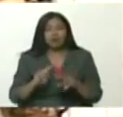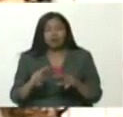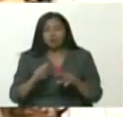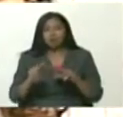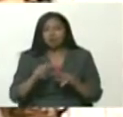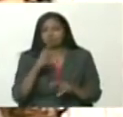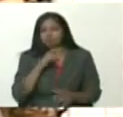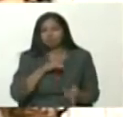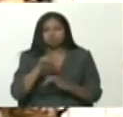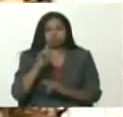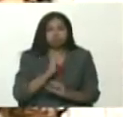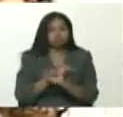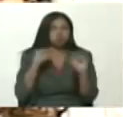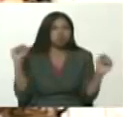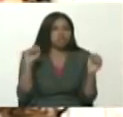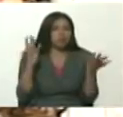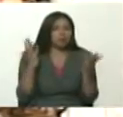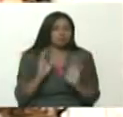Roma.